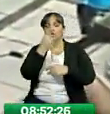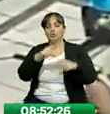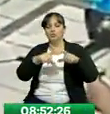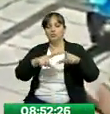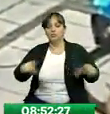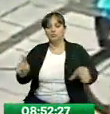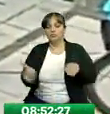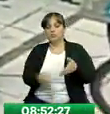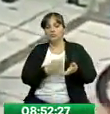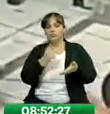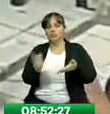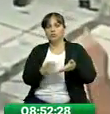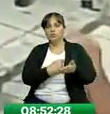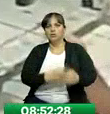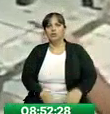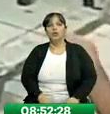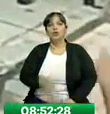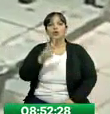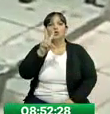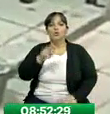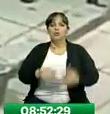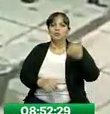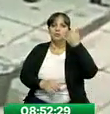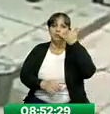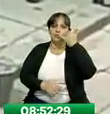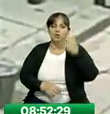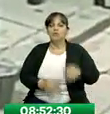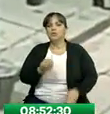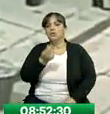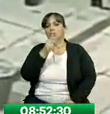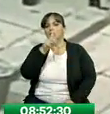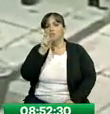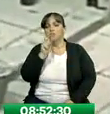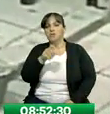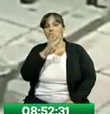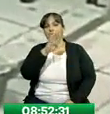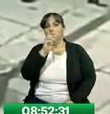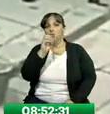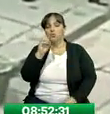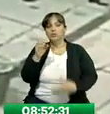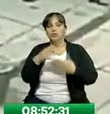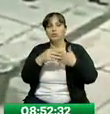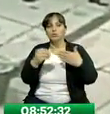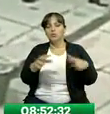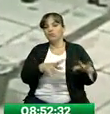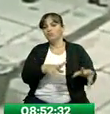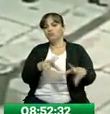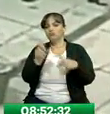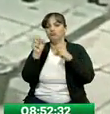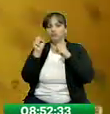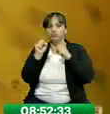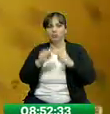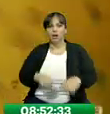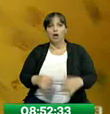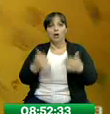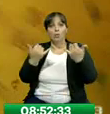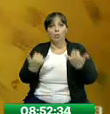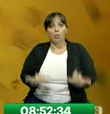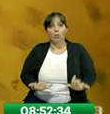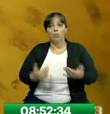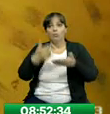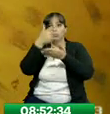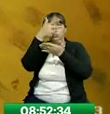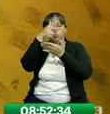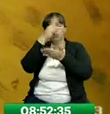1.342 dólares en efectivo los videos son claves para la investigación que está en marcha desde los